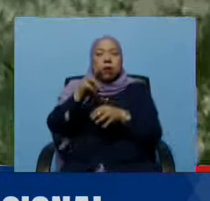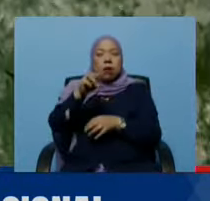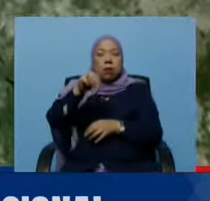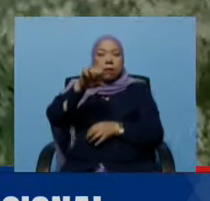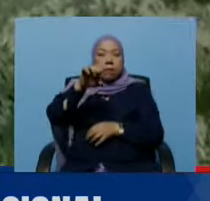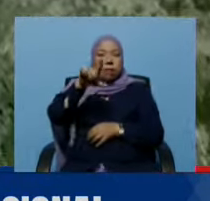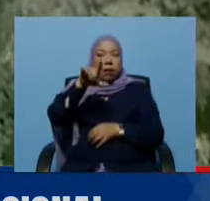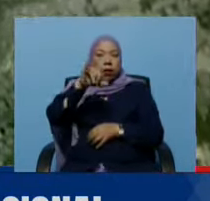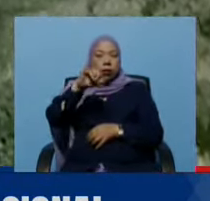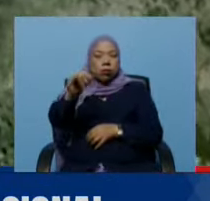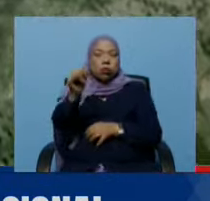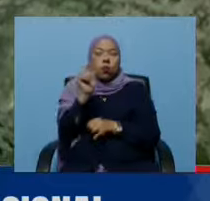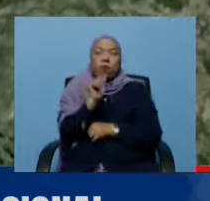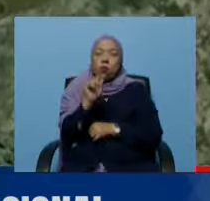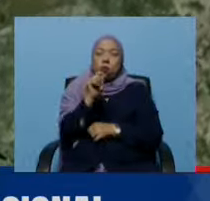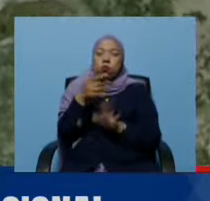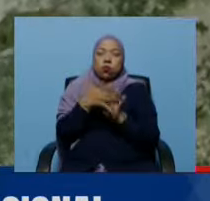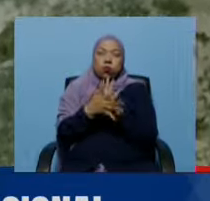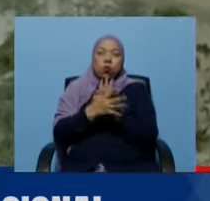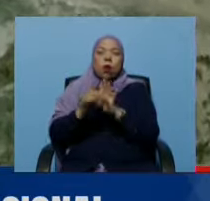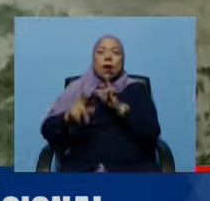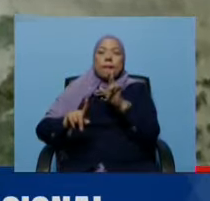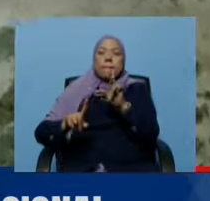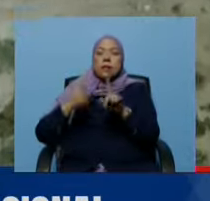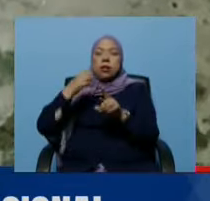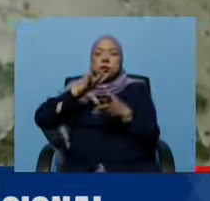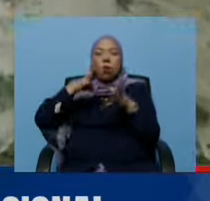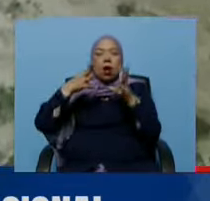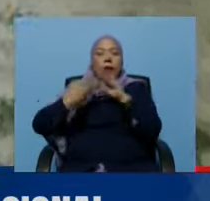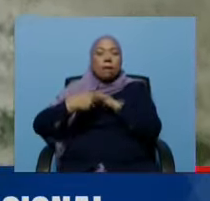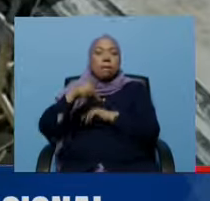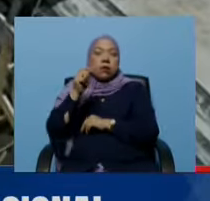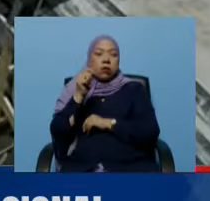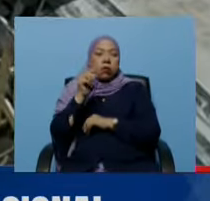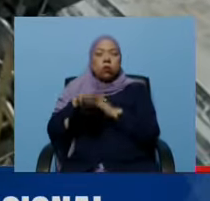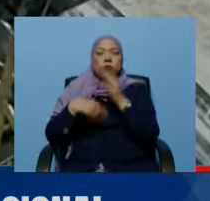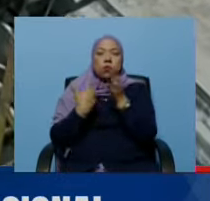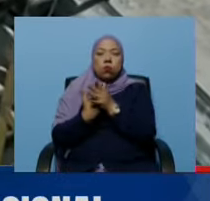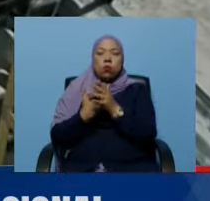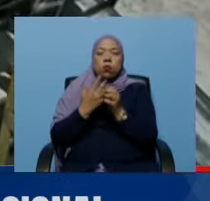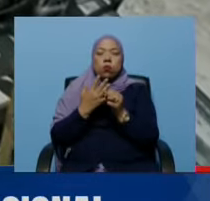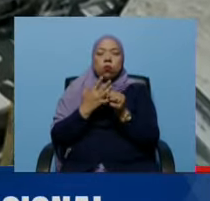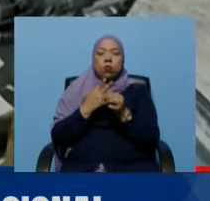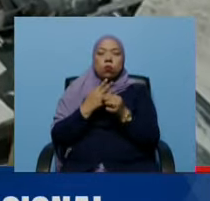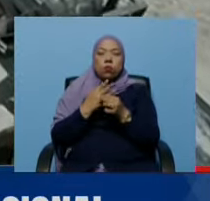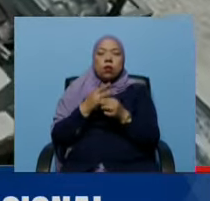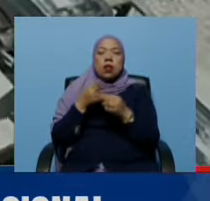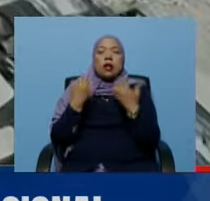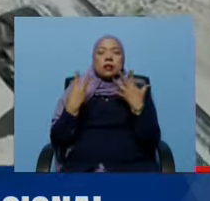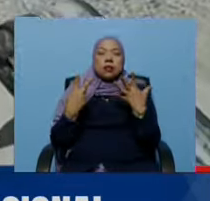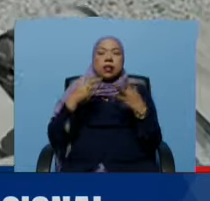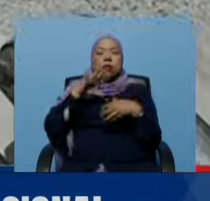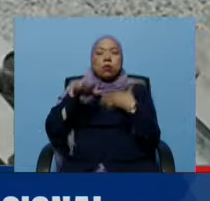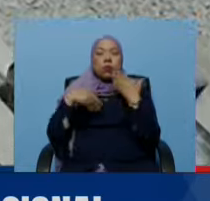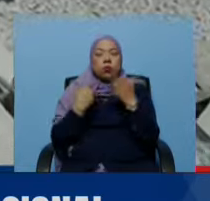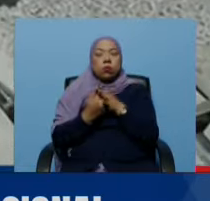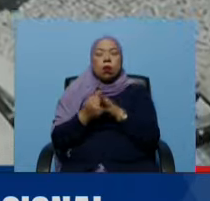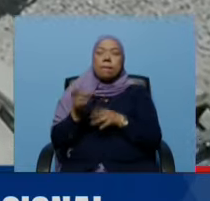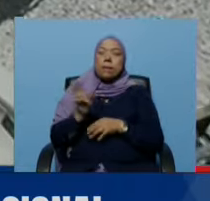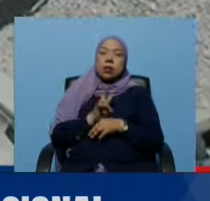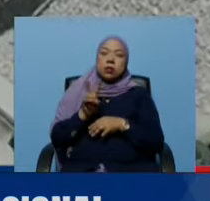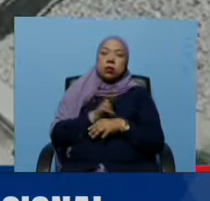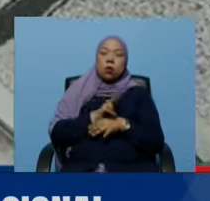que estamos enmarcados en la primera transformación de esas 7 transformaciones que el país